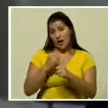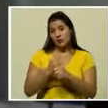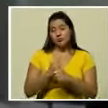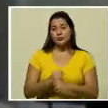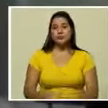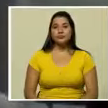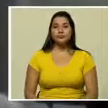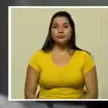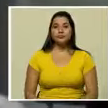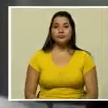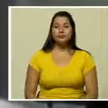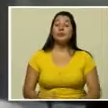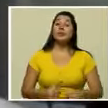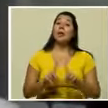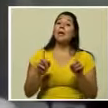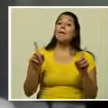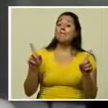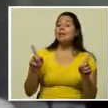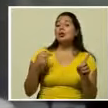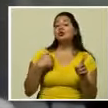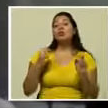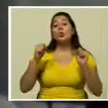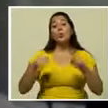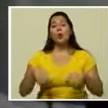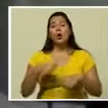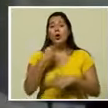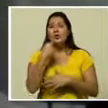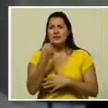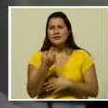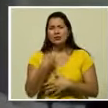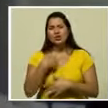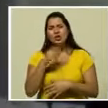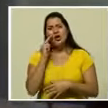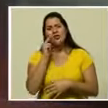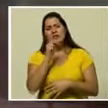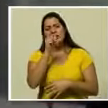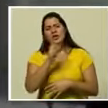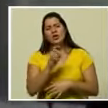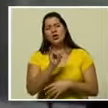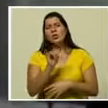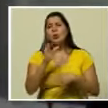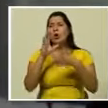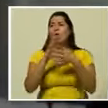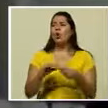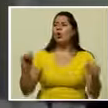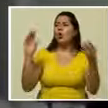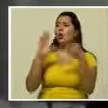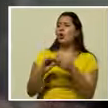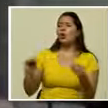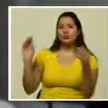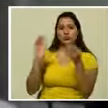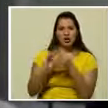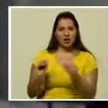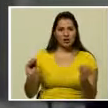de años. Sin embargo, yo puedo decir que yo lo que vi más bien fue como meta-relatos, digámoslo así.